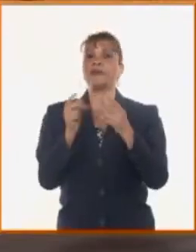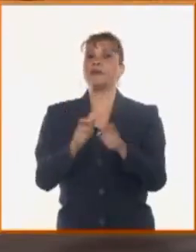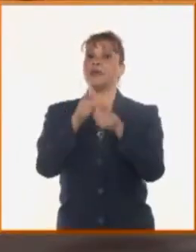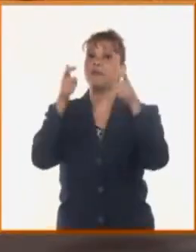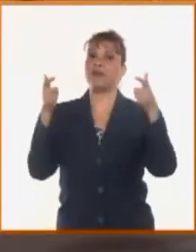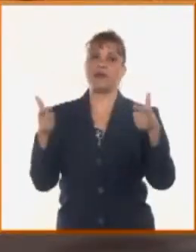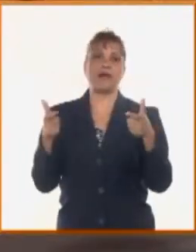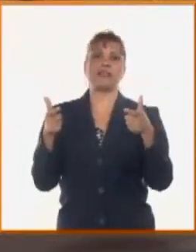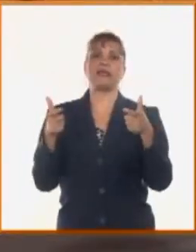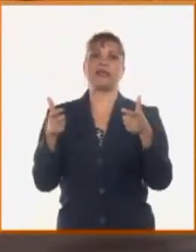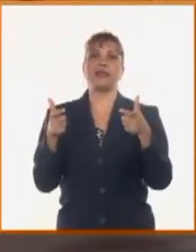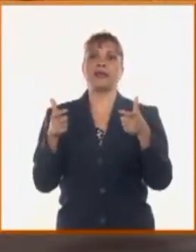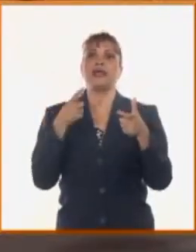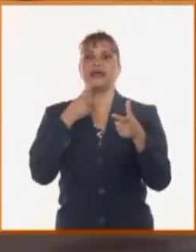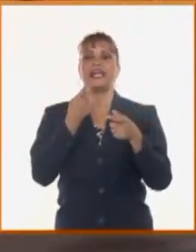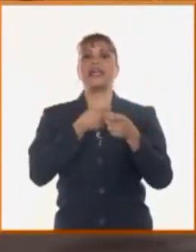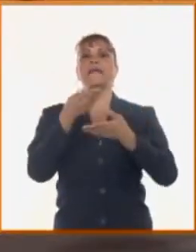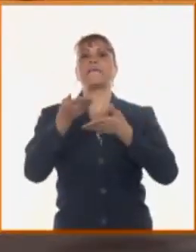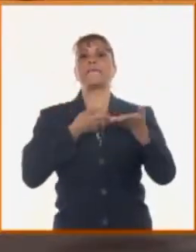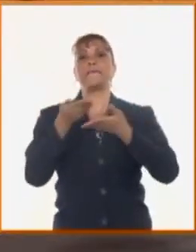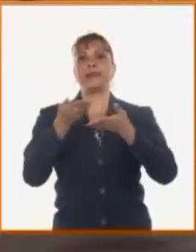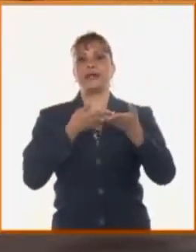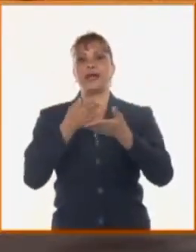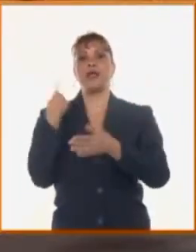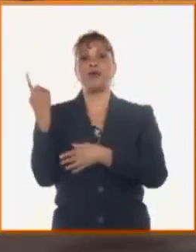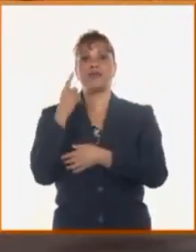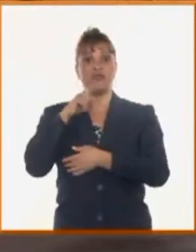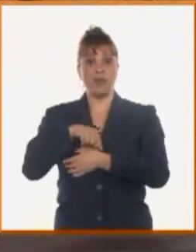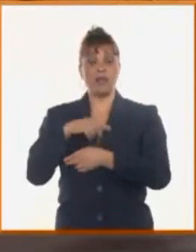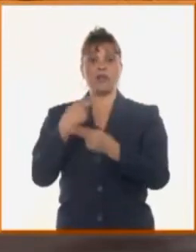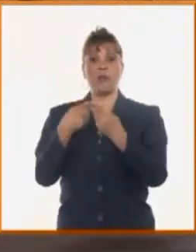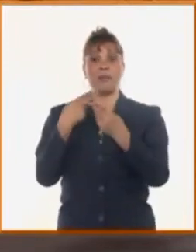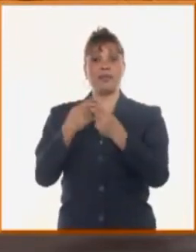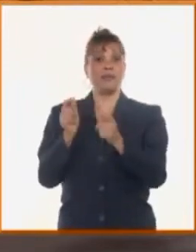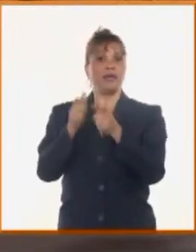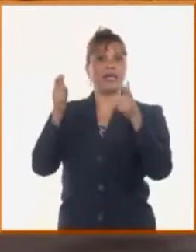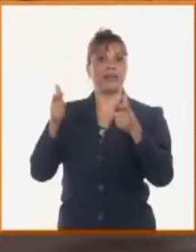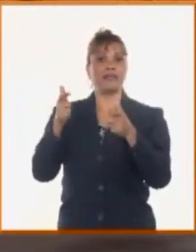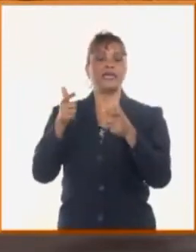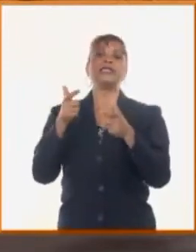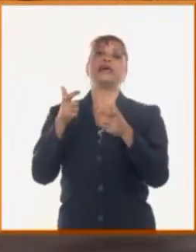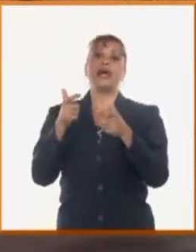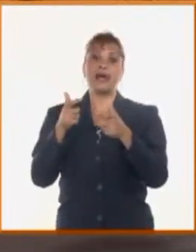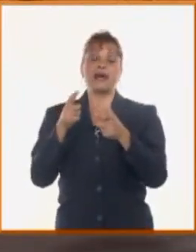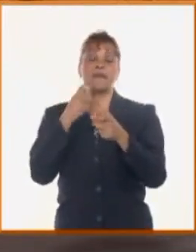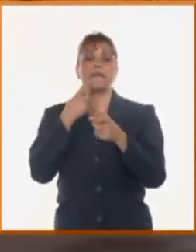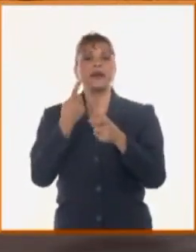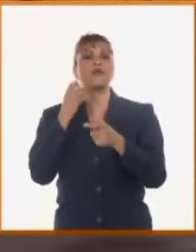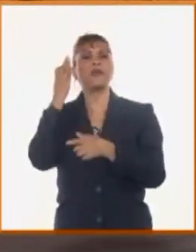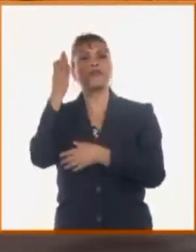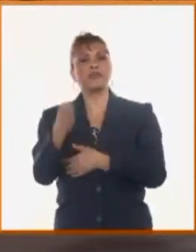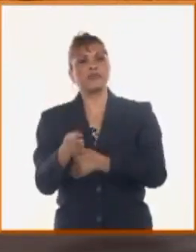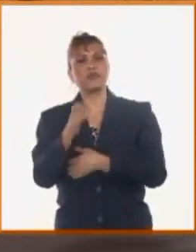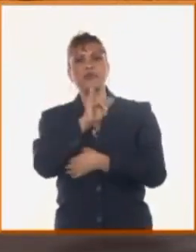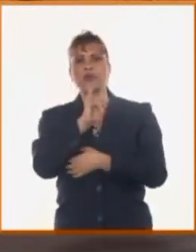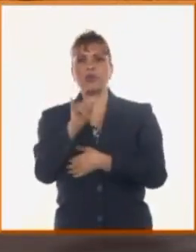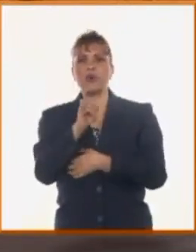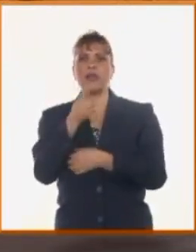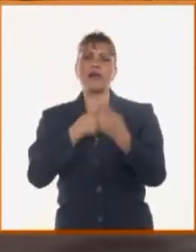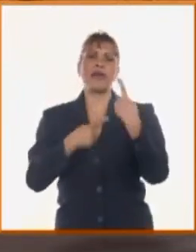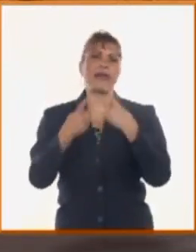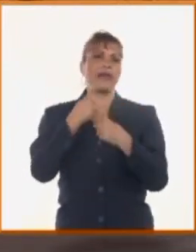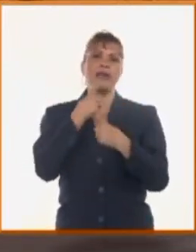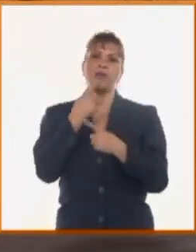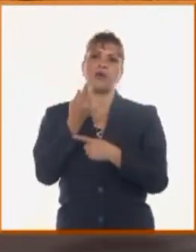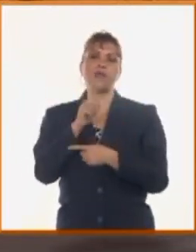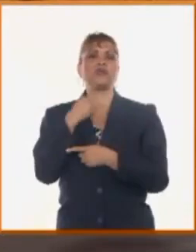propio mercado nacional, pero a la larga termina siendo, como bien